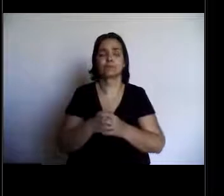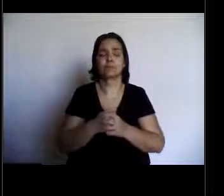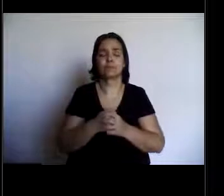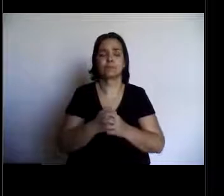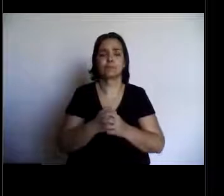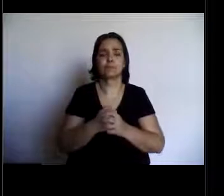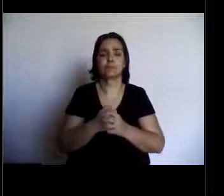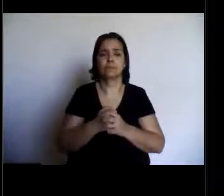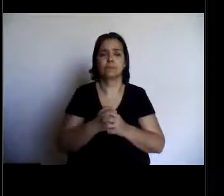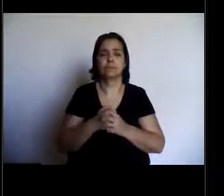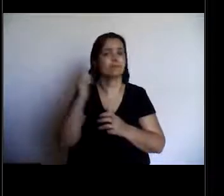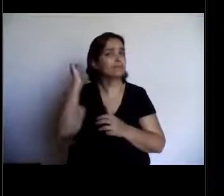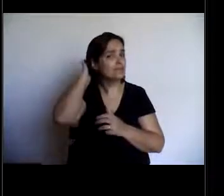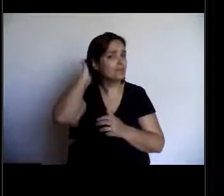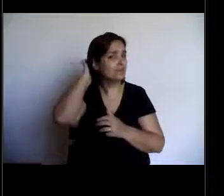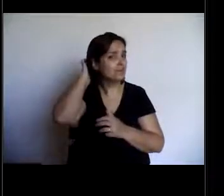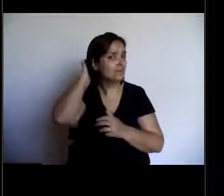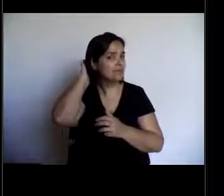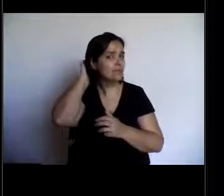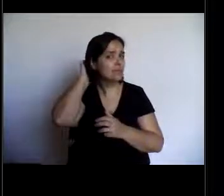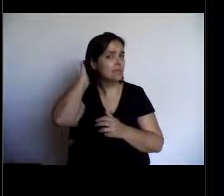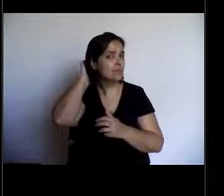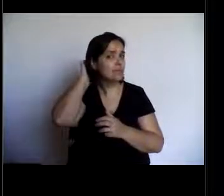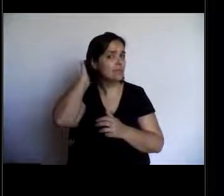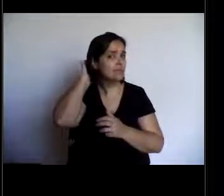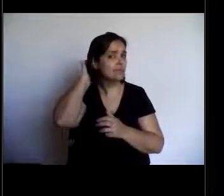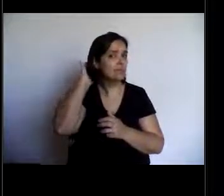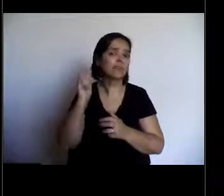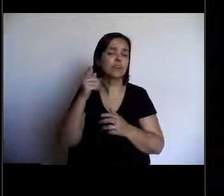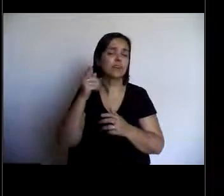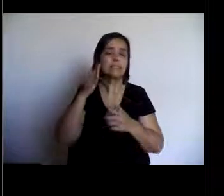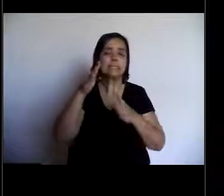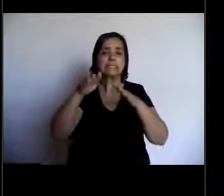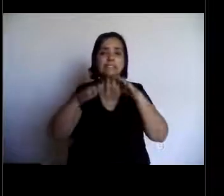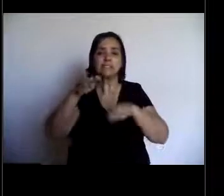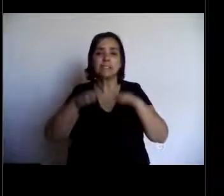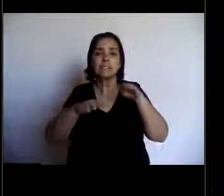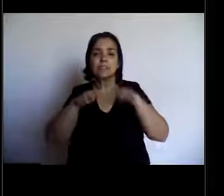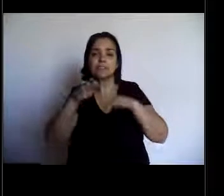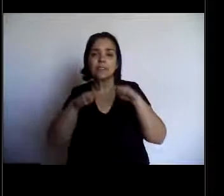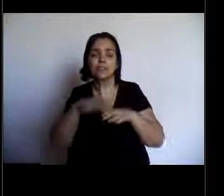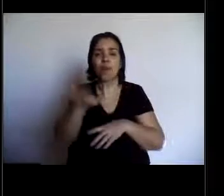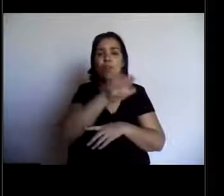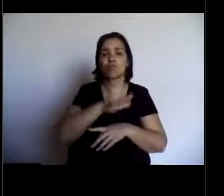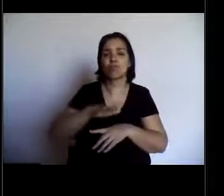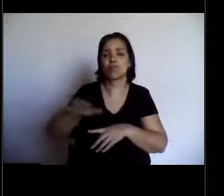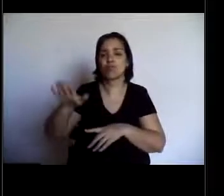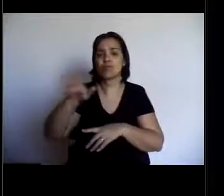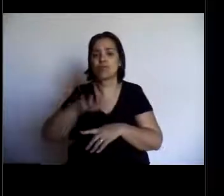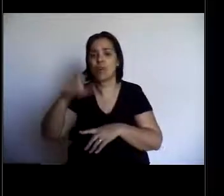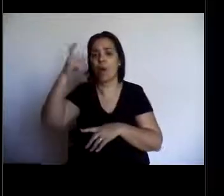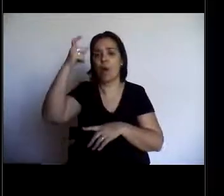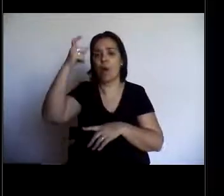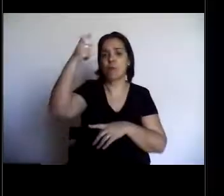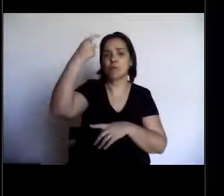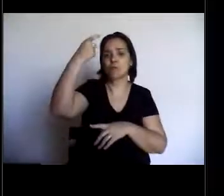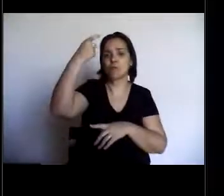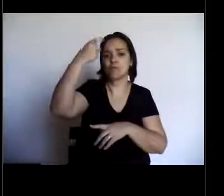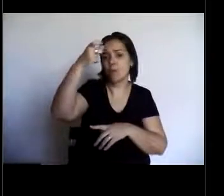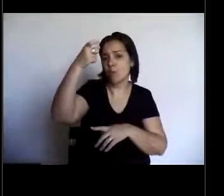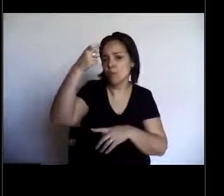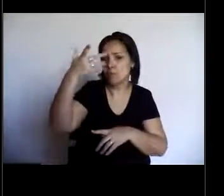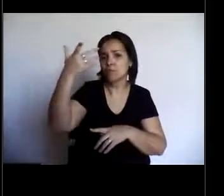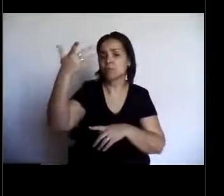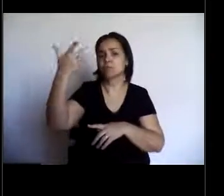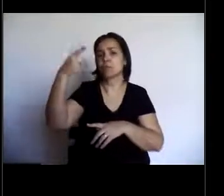hay un desfase o hay una falta de equilibrio entre los territorios urbanos, los territorios rurales, y que principalmente se ven